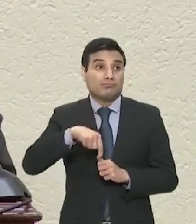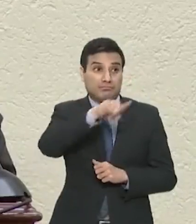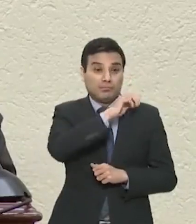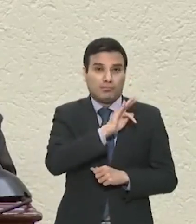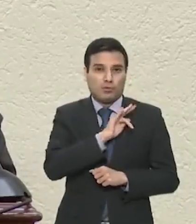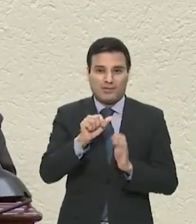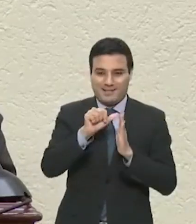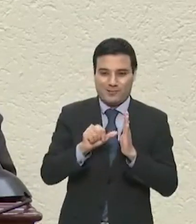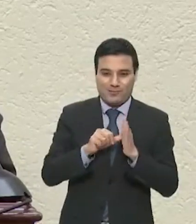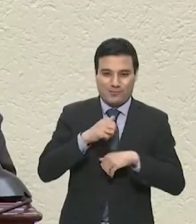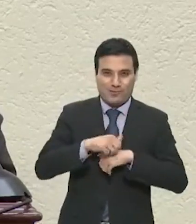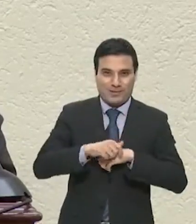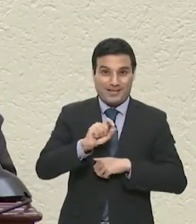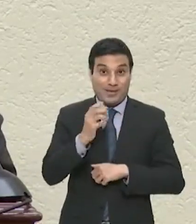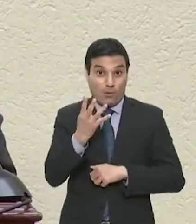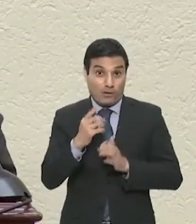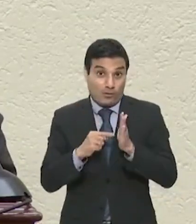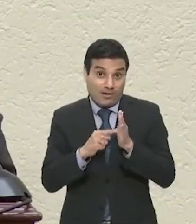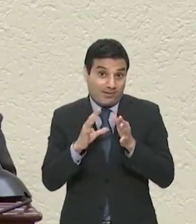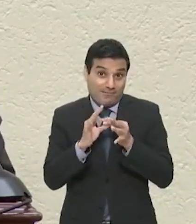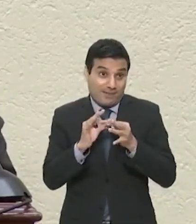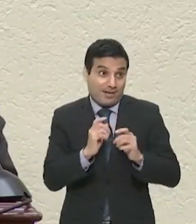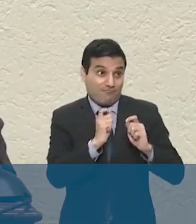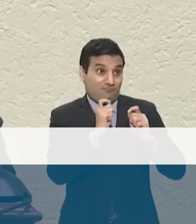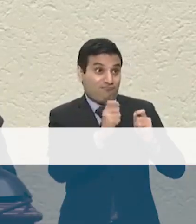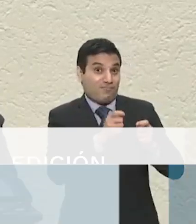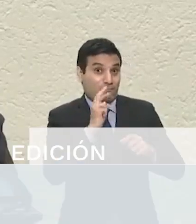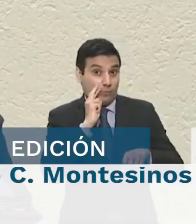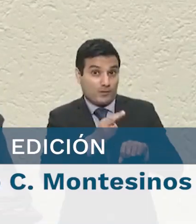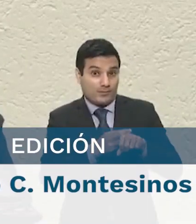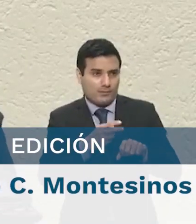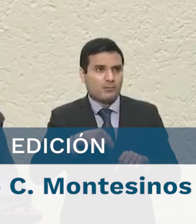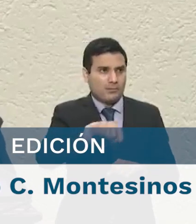2.758.000 firmas, con una dispersión de mínimo 17 entidades con